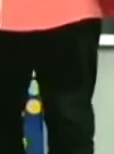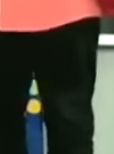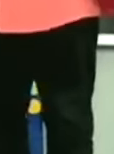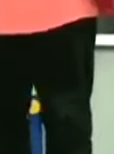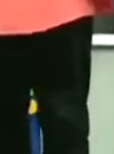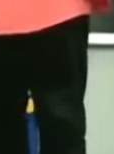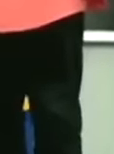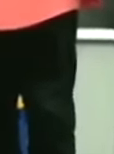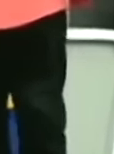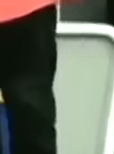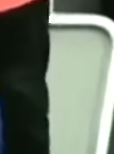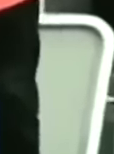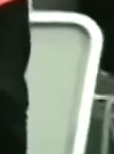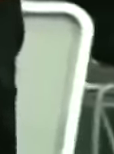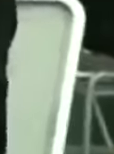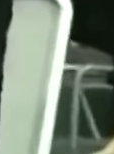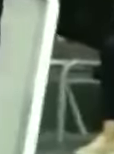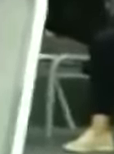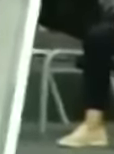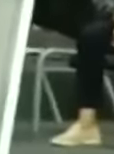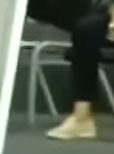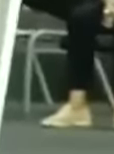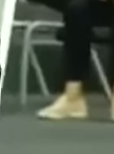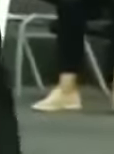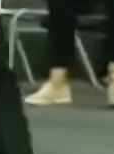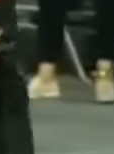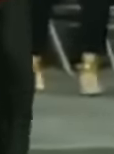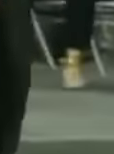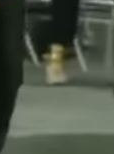Pobotito Mo.